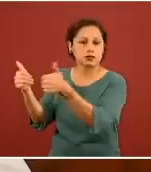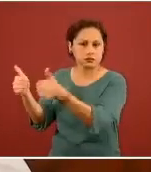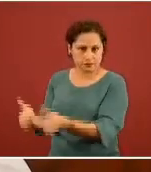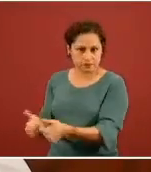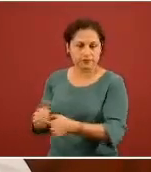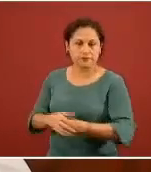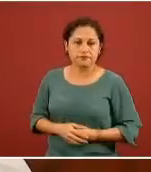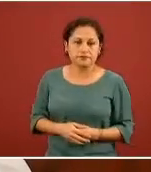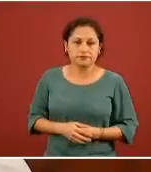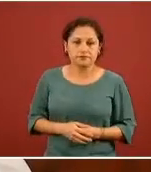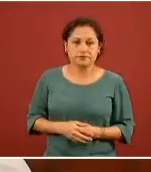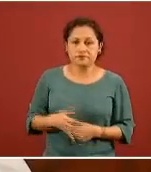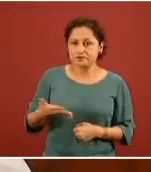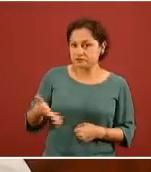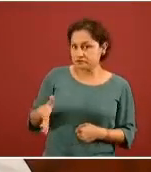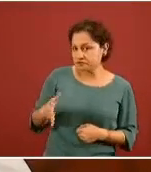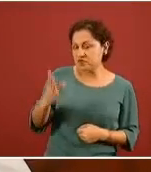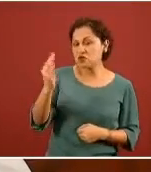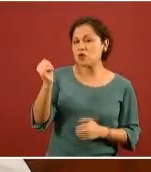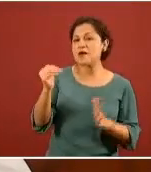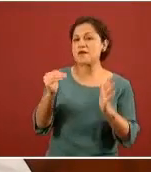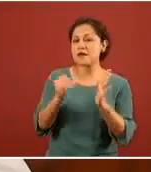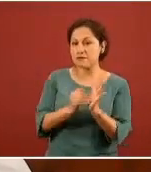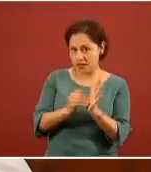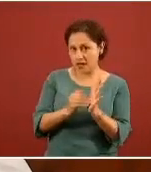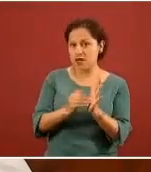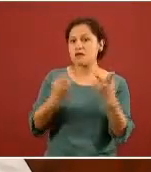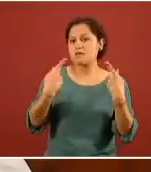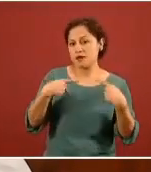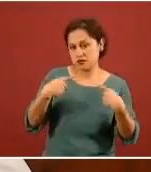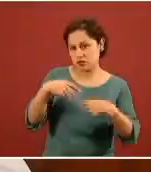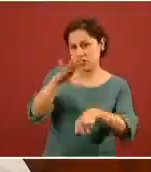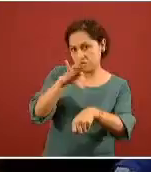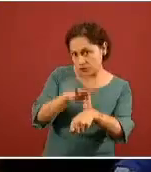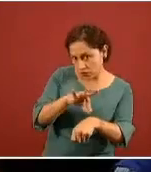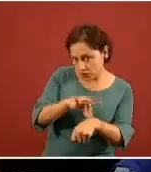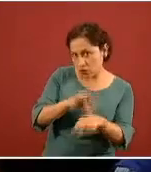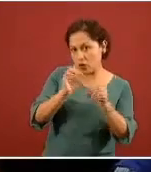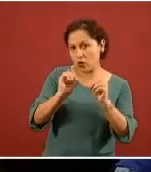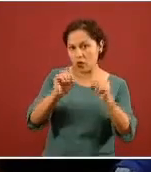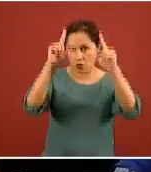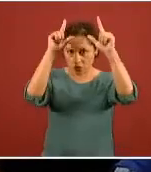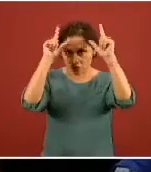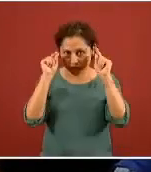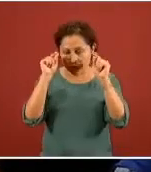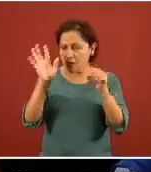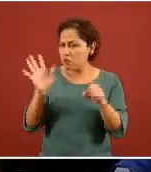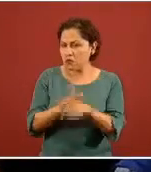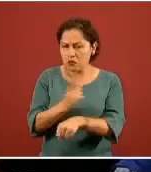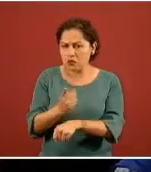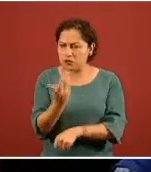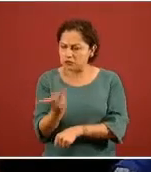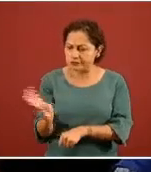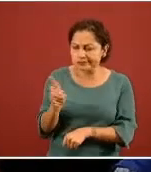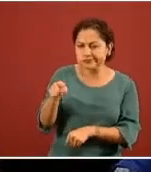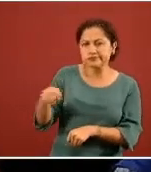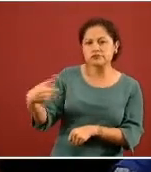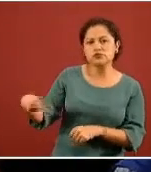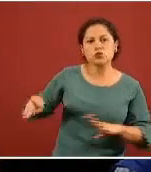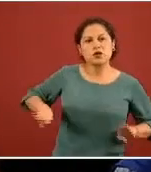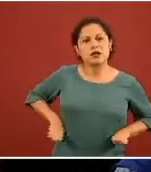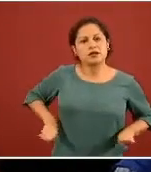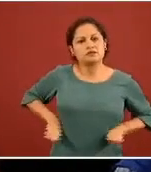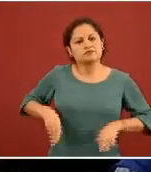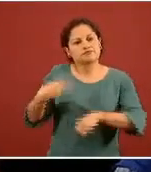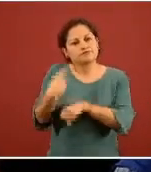incluidos entre estos 9,000 médicos y enfermeras que tenían alguna condición que los hacía más susceptibles de desarrollar